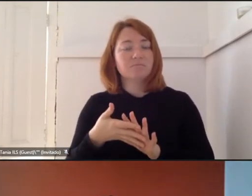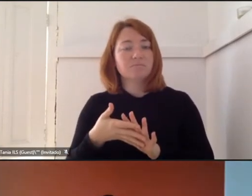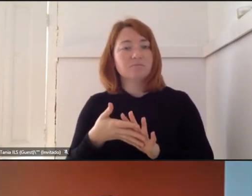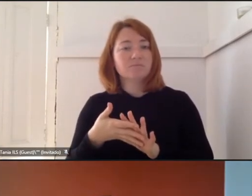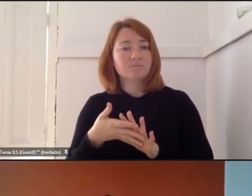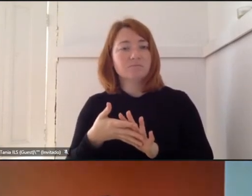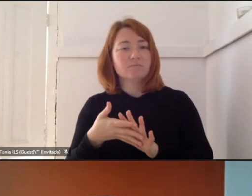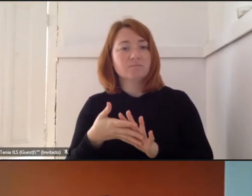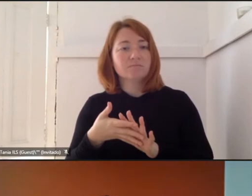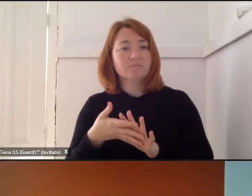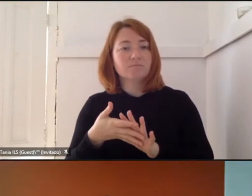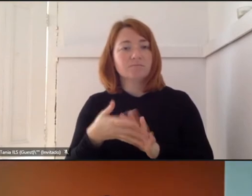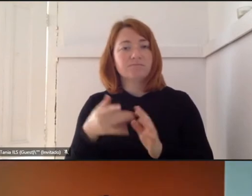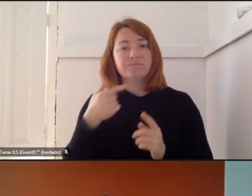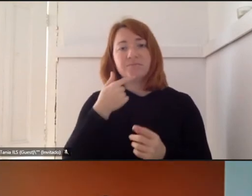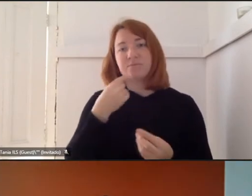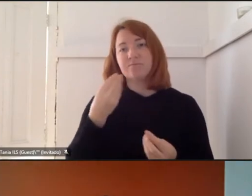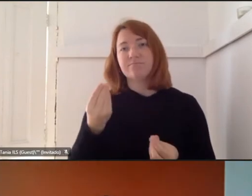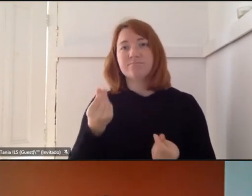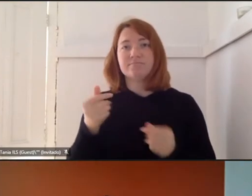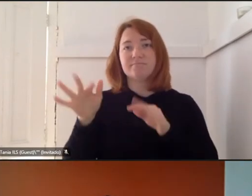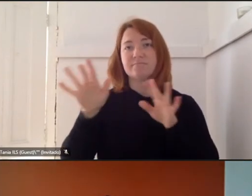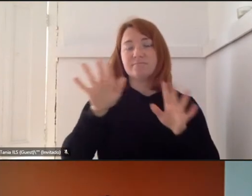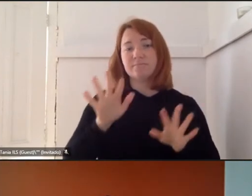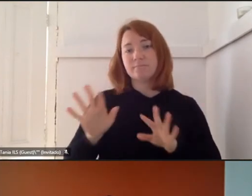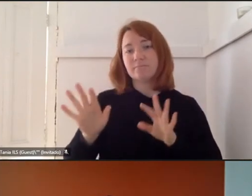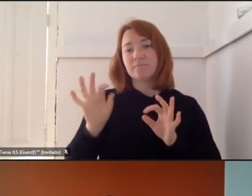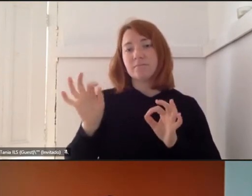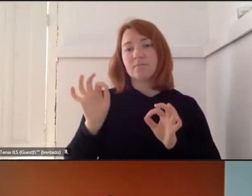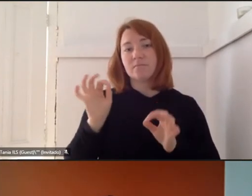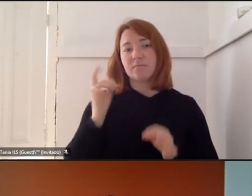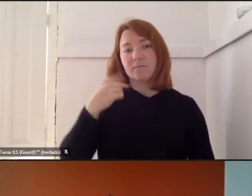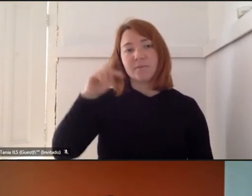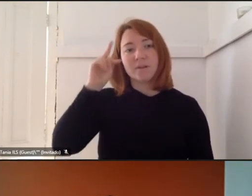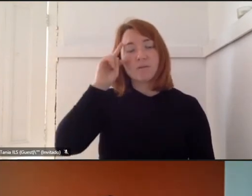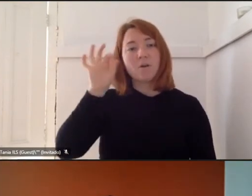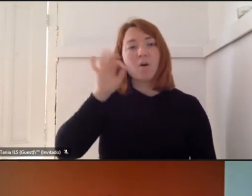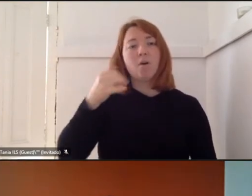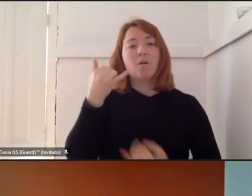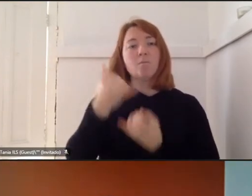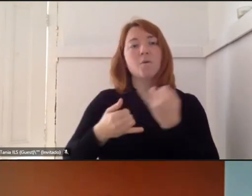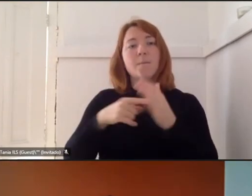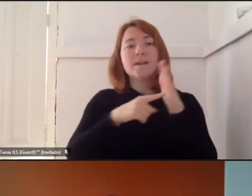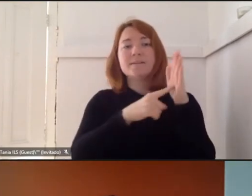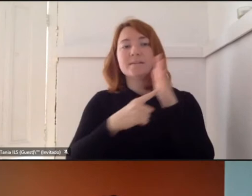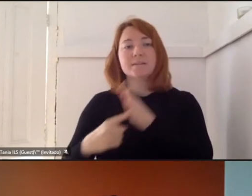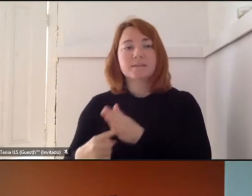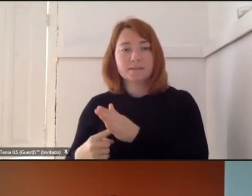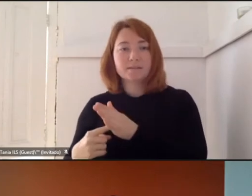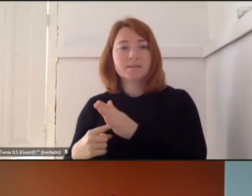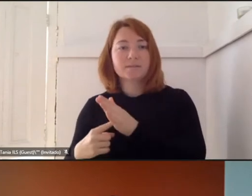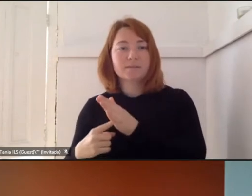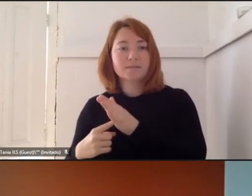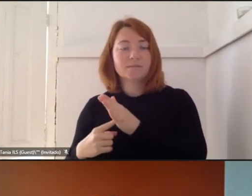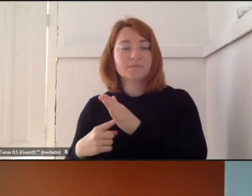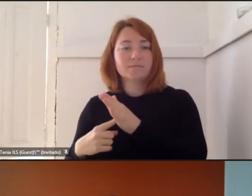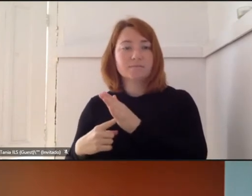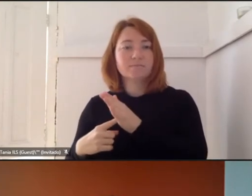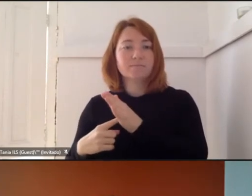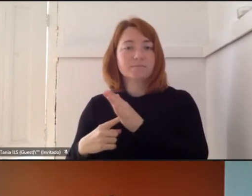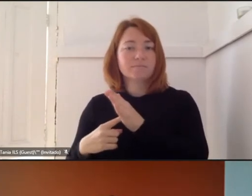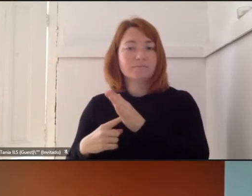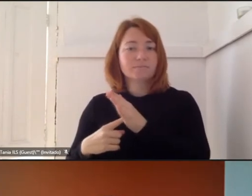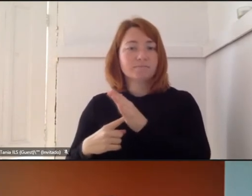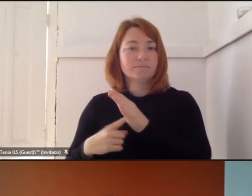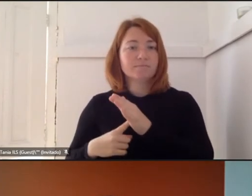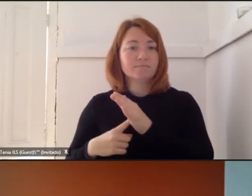que habían experimentado o problemas de discriminación que habían visto en el ascenso o etcétera.